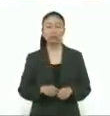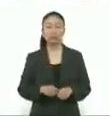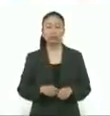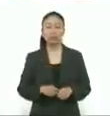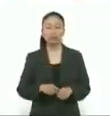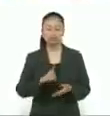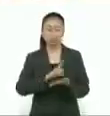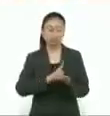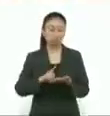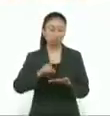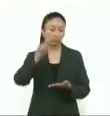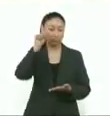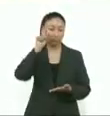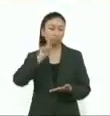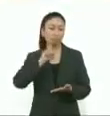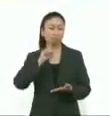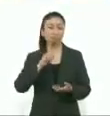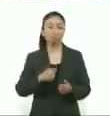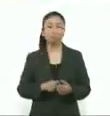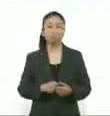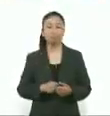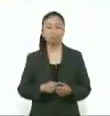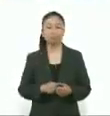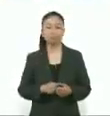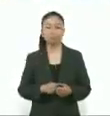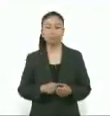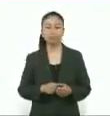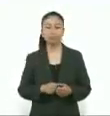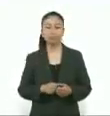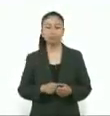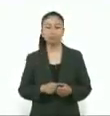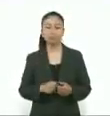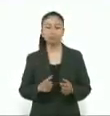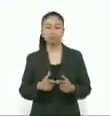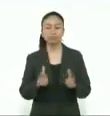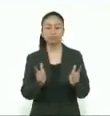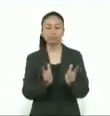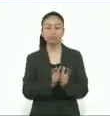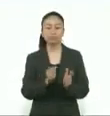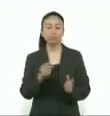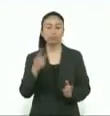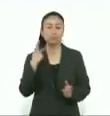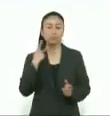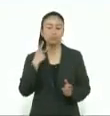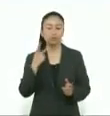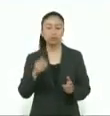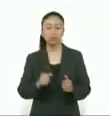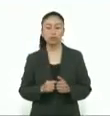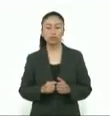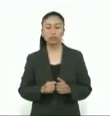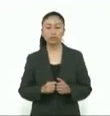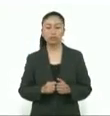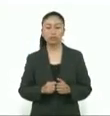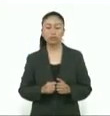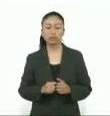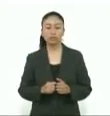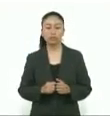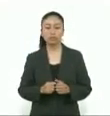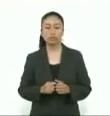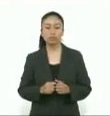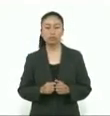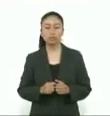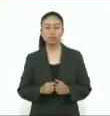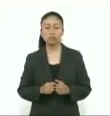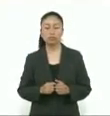Los derechos de las mujeres se conjugan con democracia.